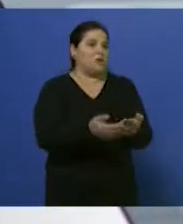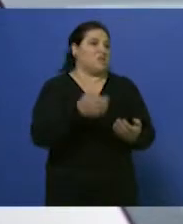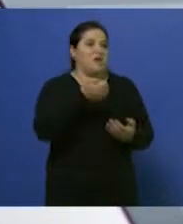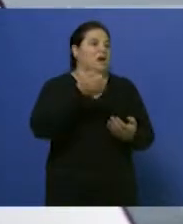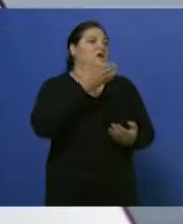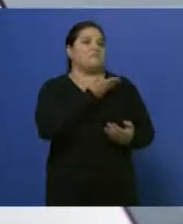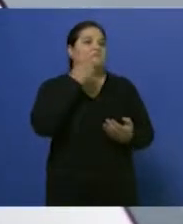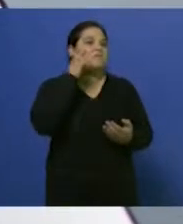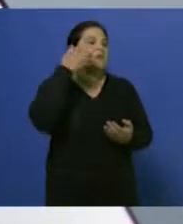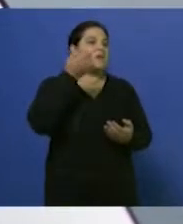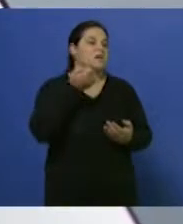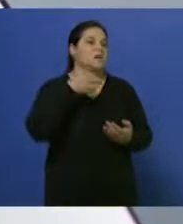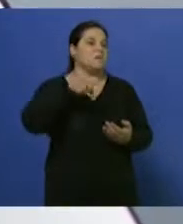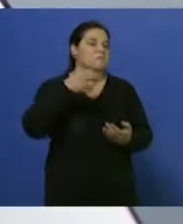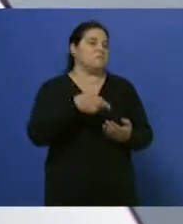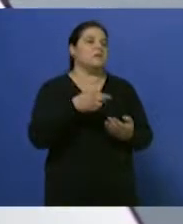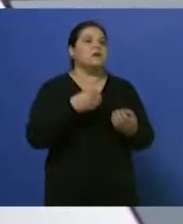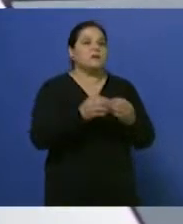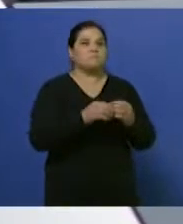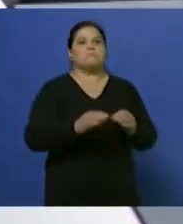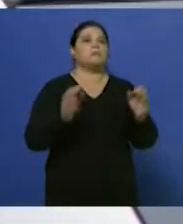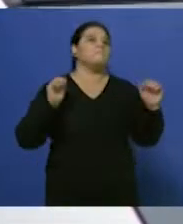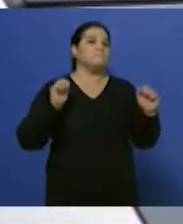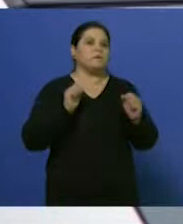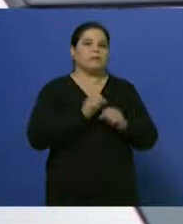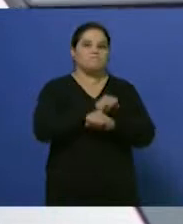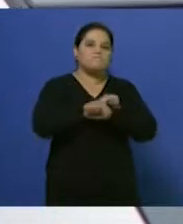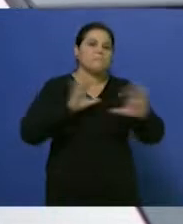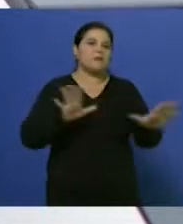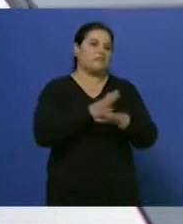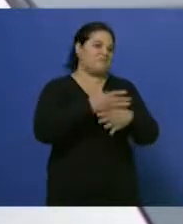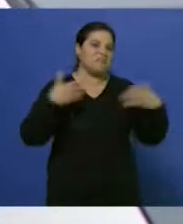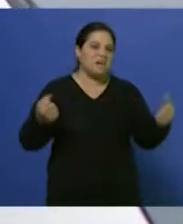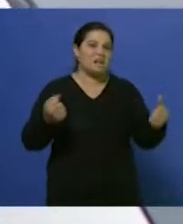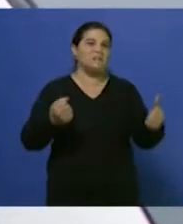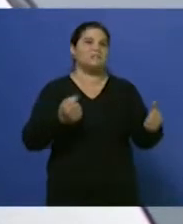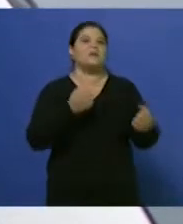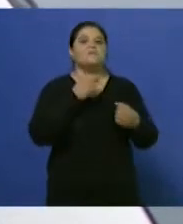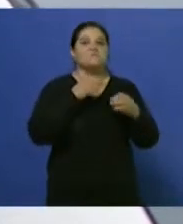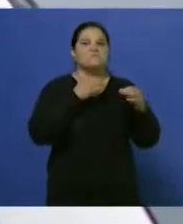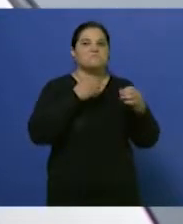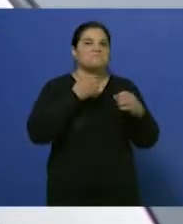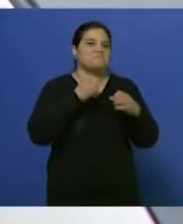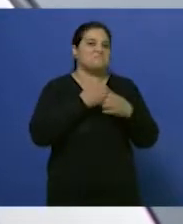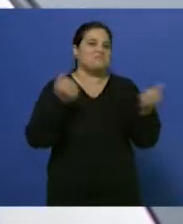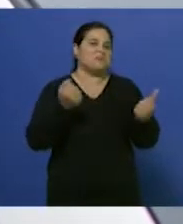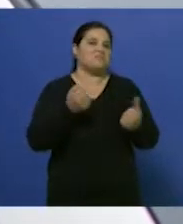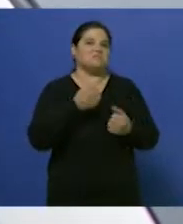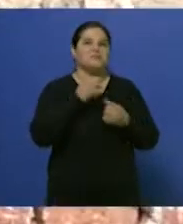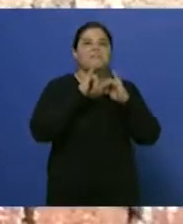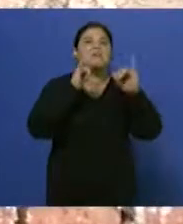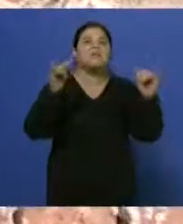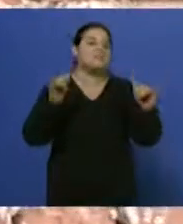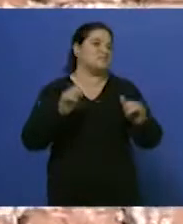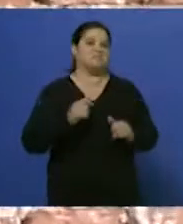por todas este chusmerio barato que se está corriendo en la ciudad, ¿me entiendes? Y que ha llegado a un nivel totalmente